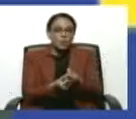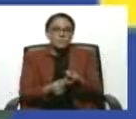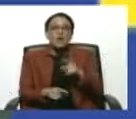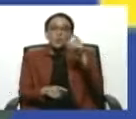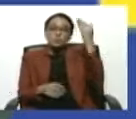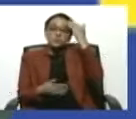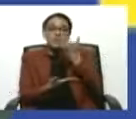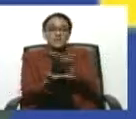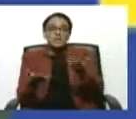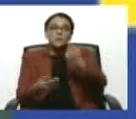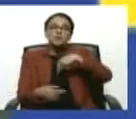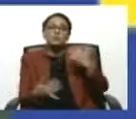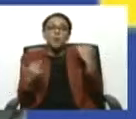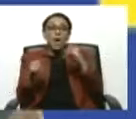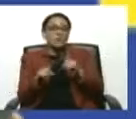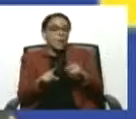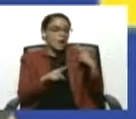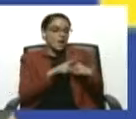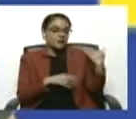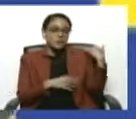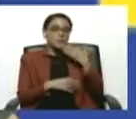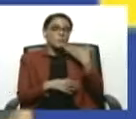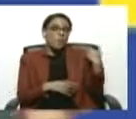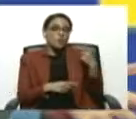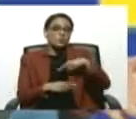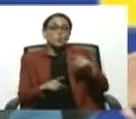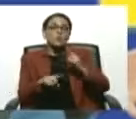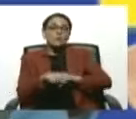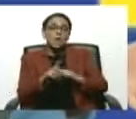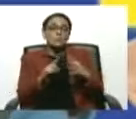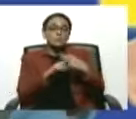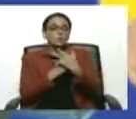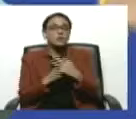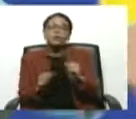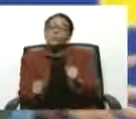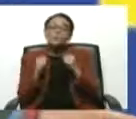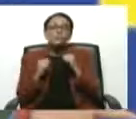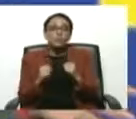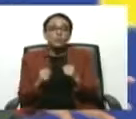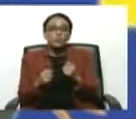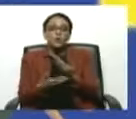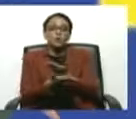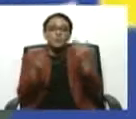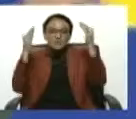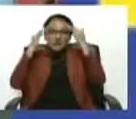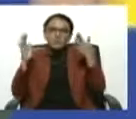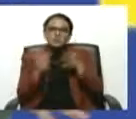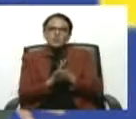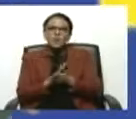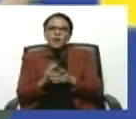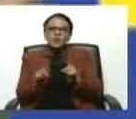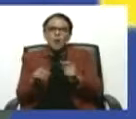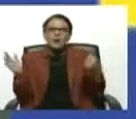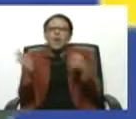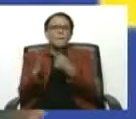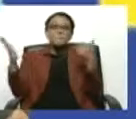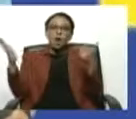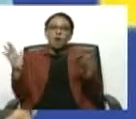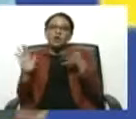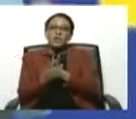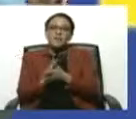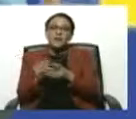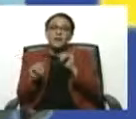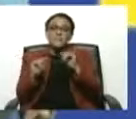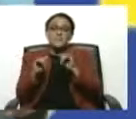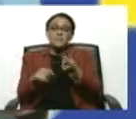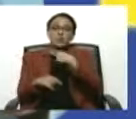nuestro pueblo. Venimos de, ayer lo explicamos, de un choque externo donde el ingreso en divisas de